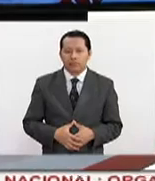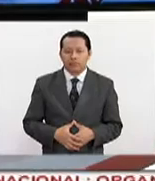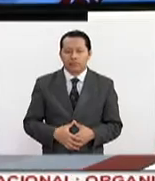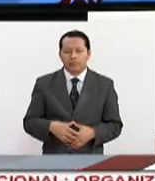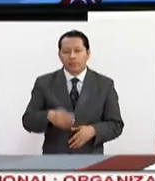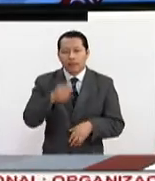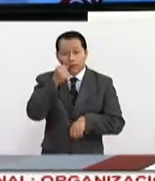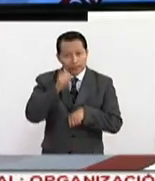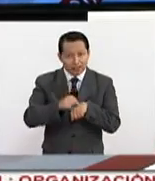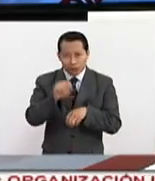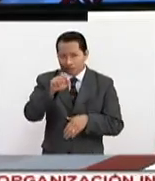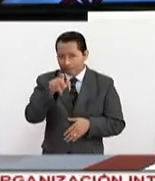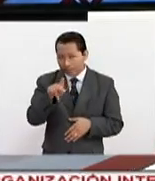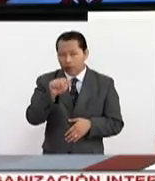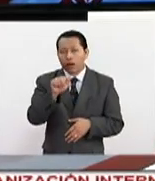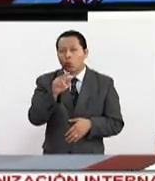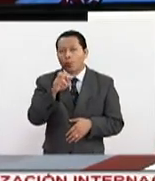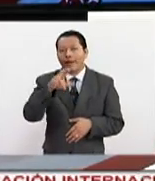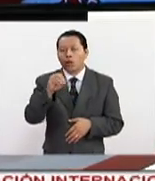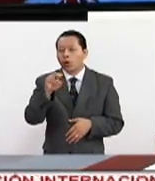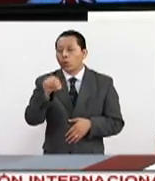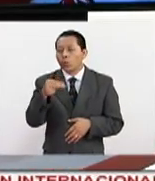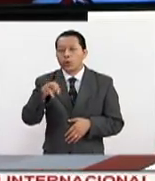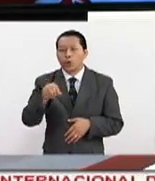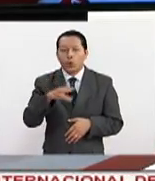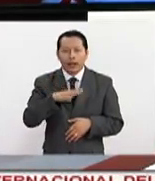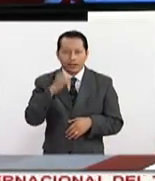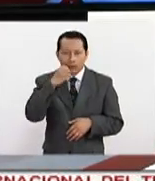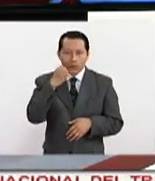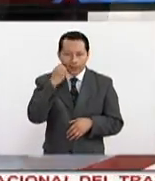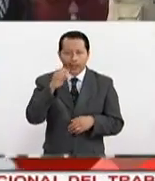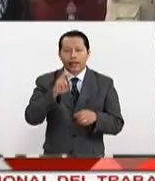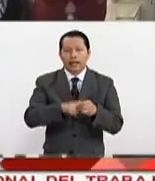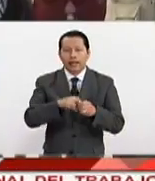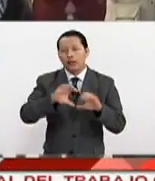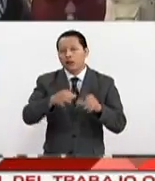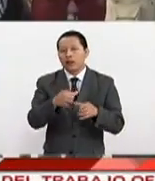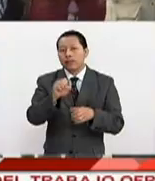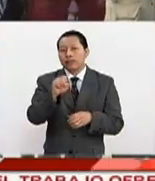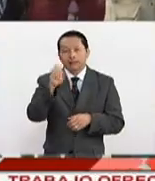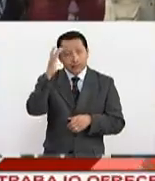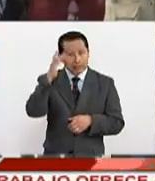El secretario de Educación Pública, Aurelio Nuño, visitó escuelas afectadas en la comunidad de San Jorge